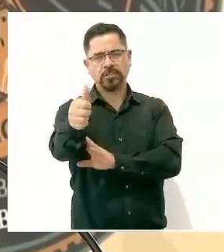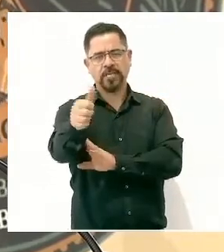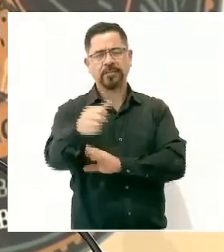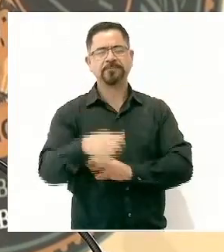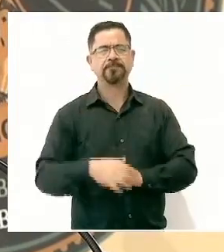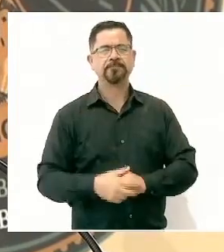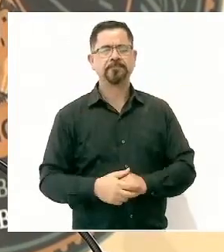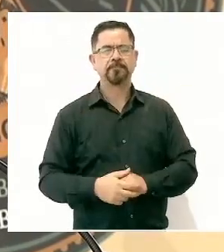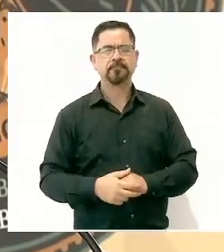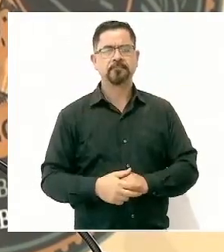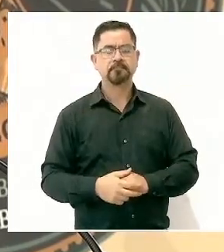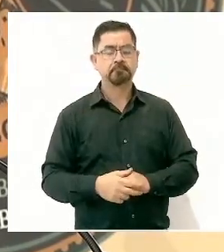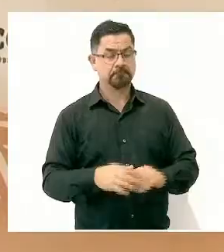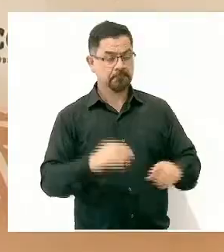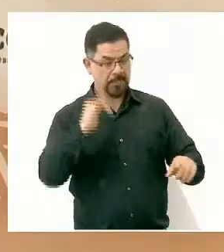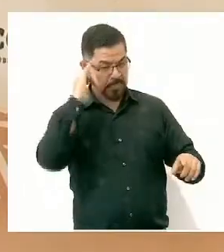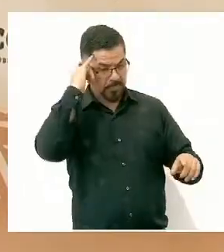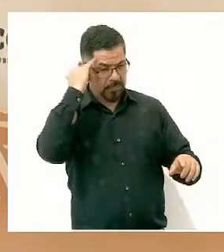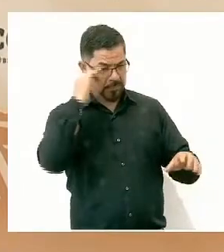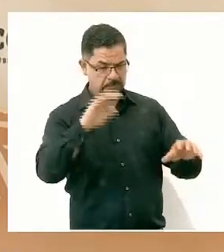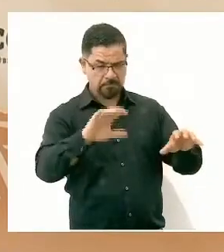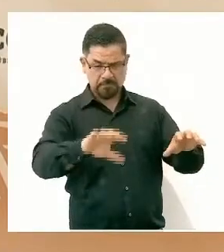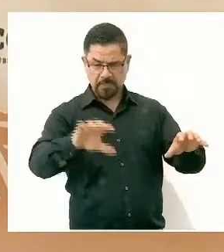las comunidades indígenas